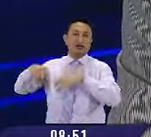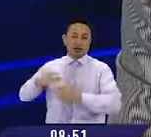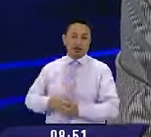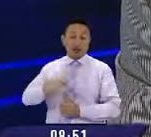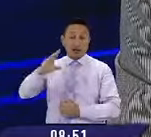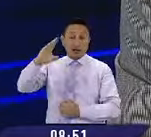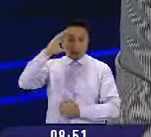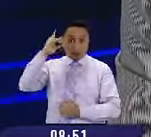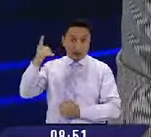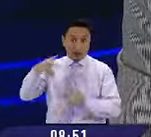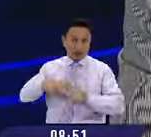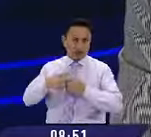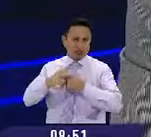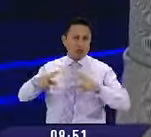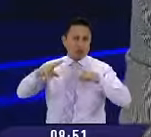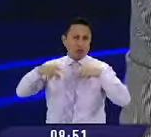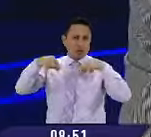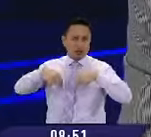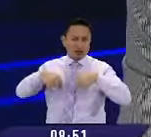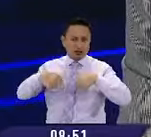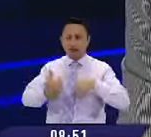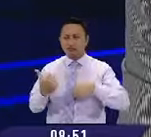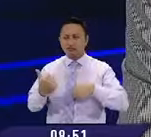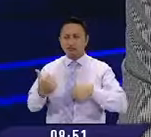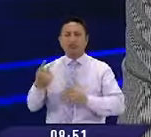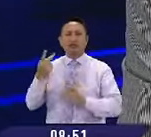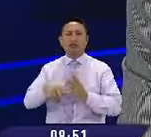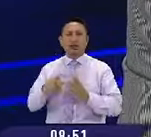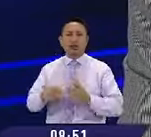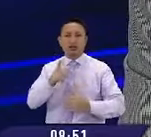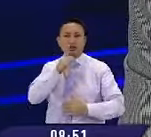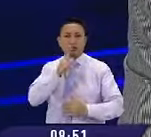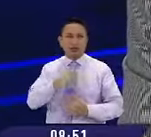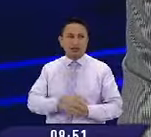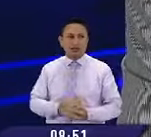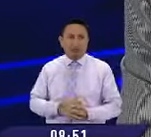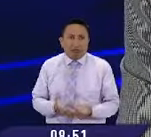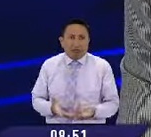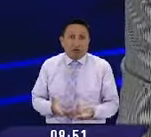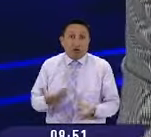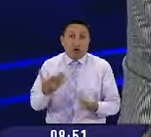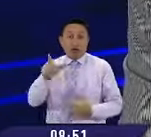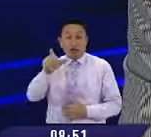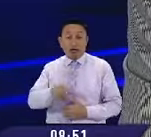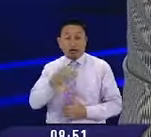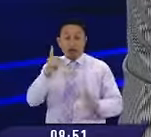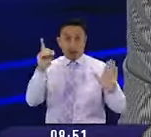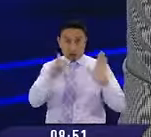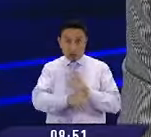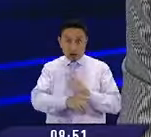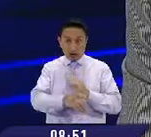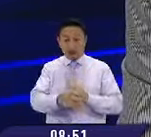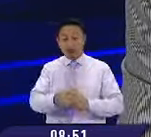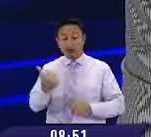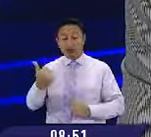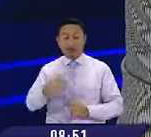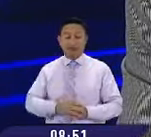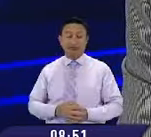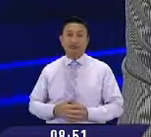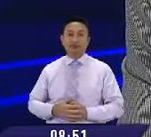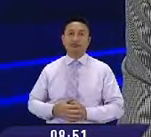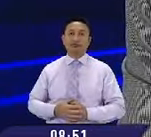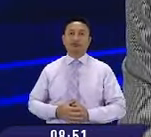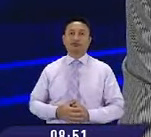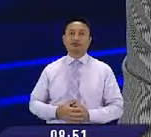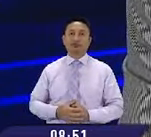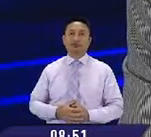policía investigará para determinar a quién pertenece o no hay alguna de las personas reportadas como desaparecidas en